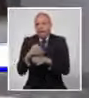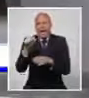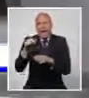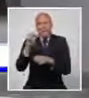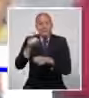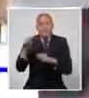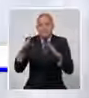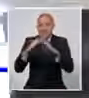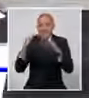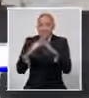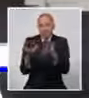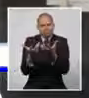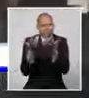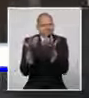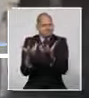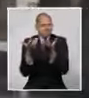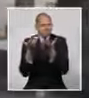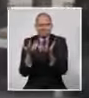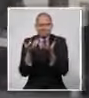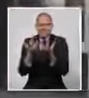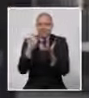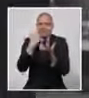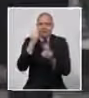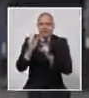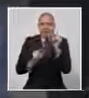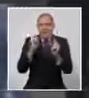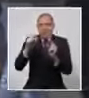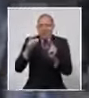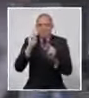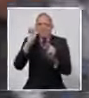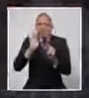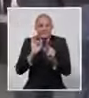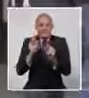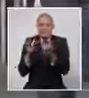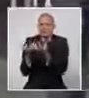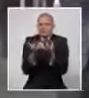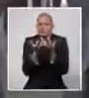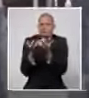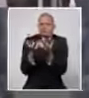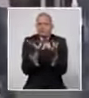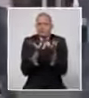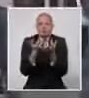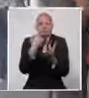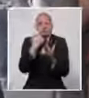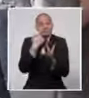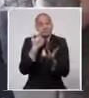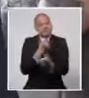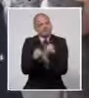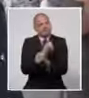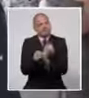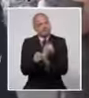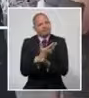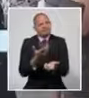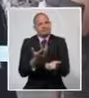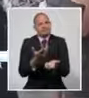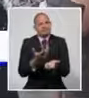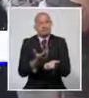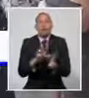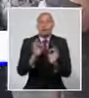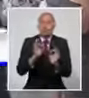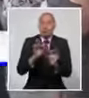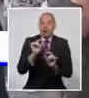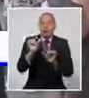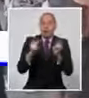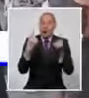de la capital y donde todavía el tema de las aglomeraciones tiene historias que aportar si de peligro se trata. Personas que sí cumplen